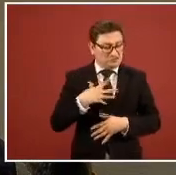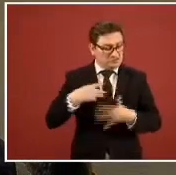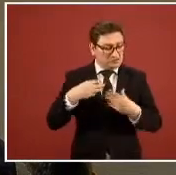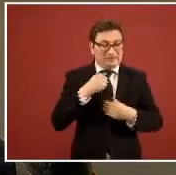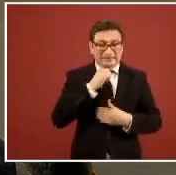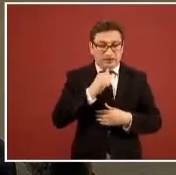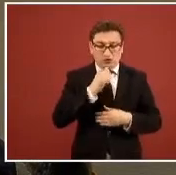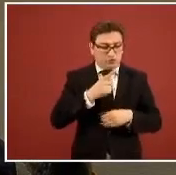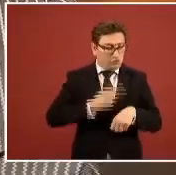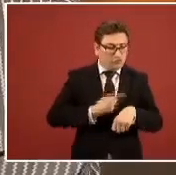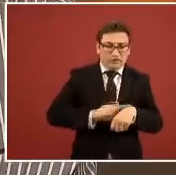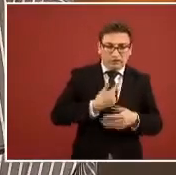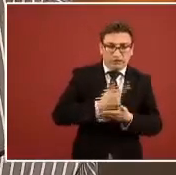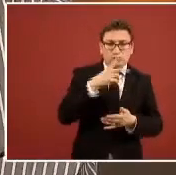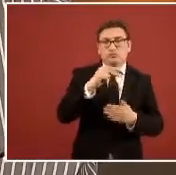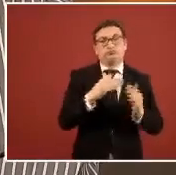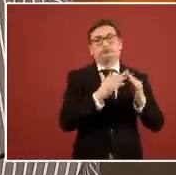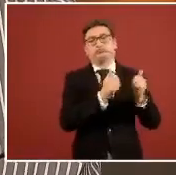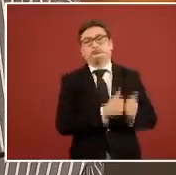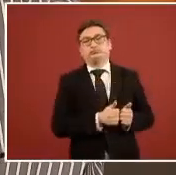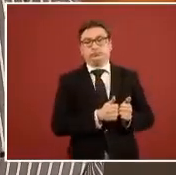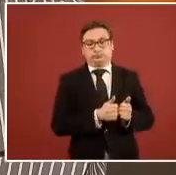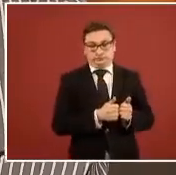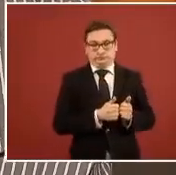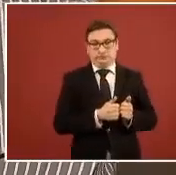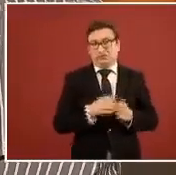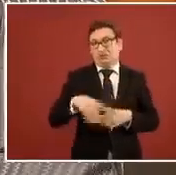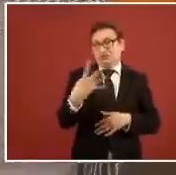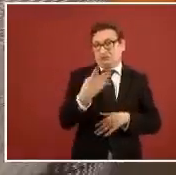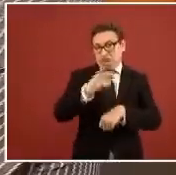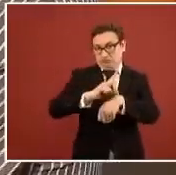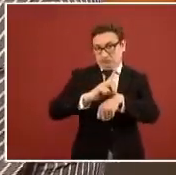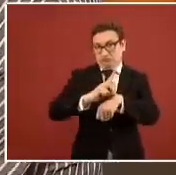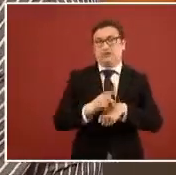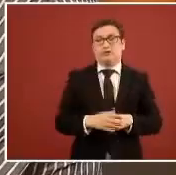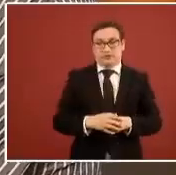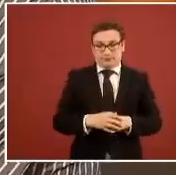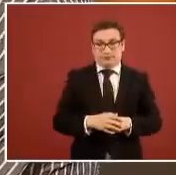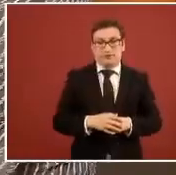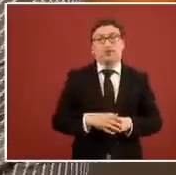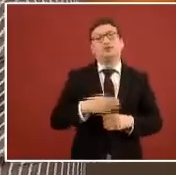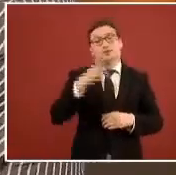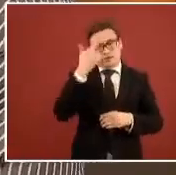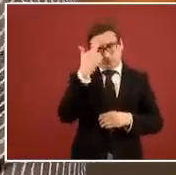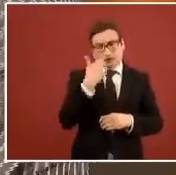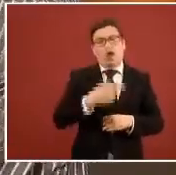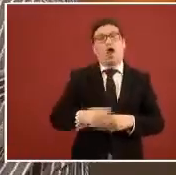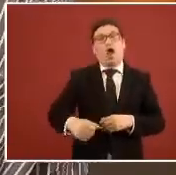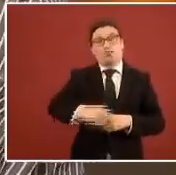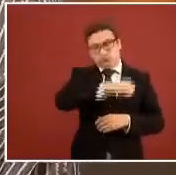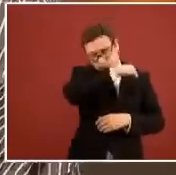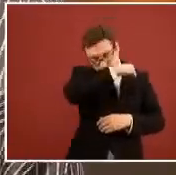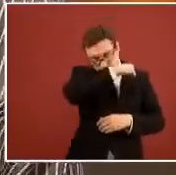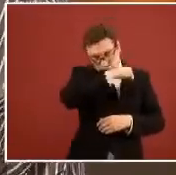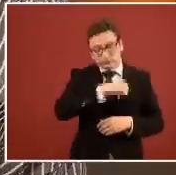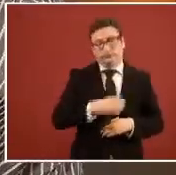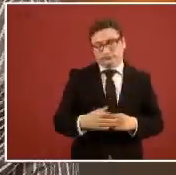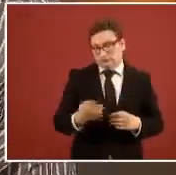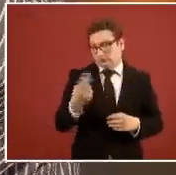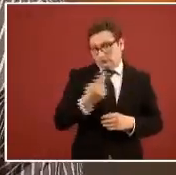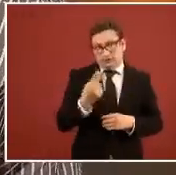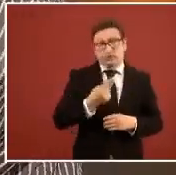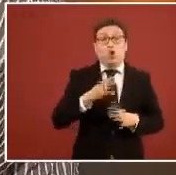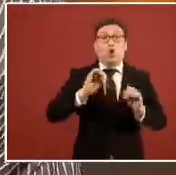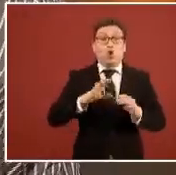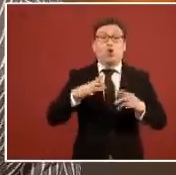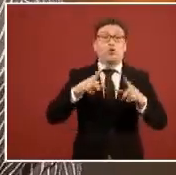de complicarnos, permanezcamos ahí los 14 días. Cubrir el estornudo con el ángulo del codo o con un